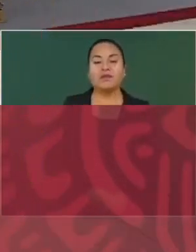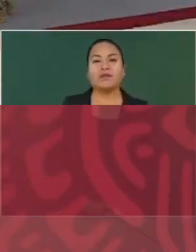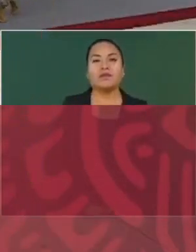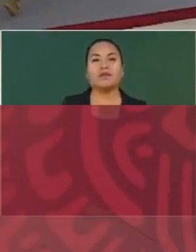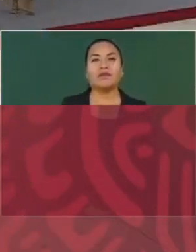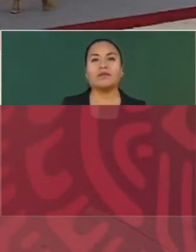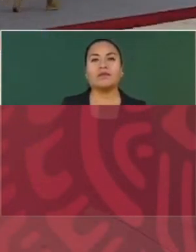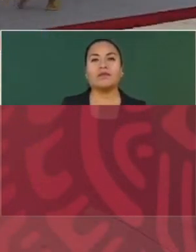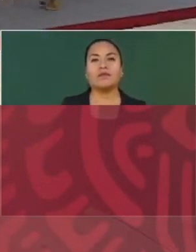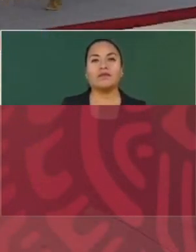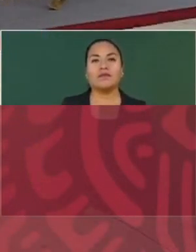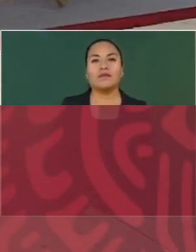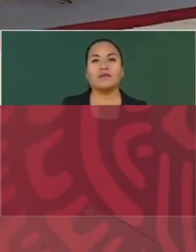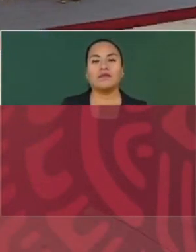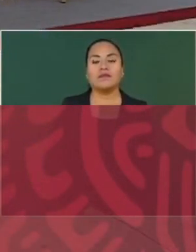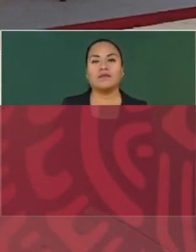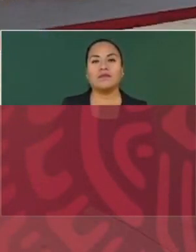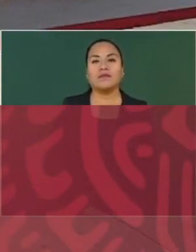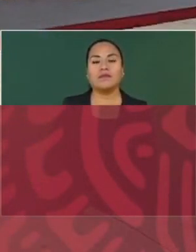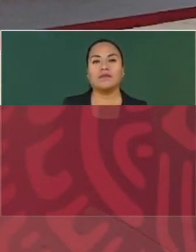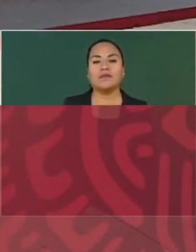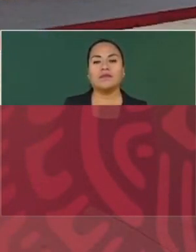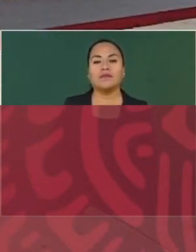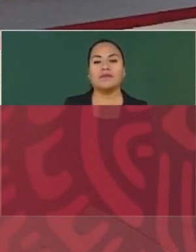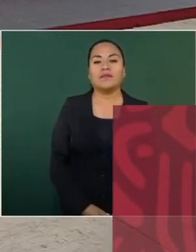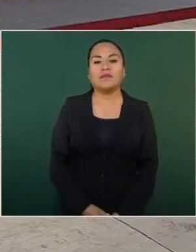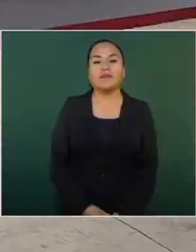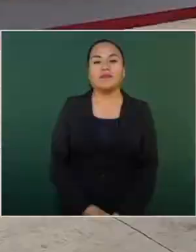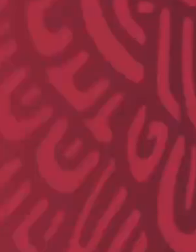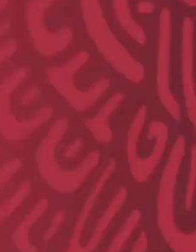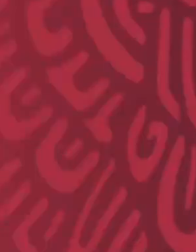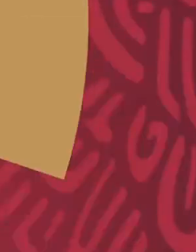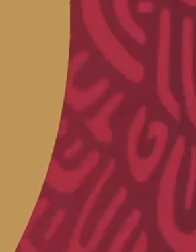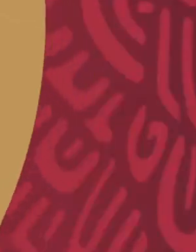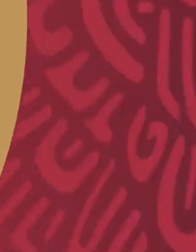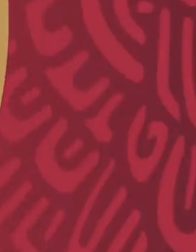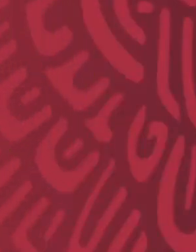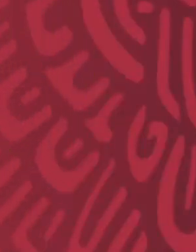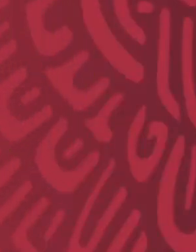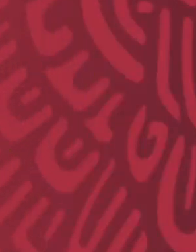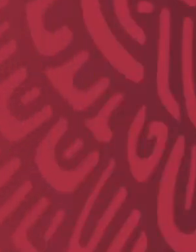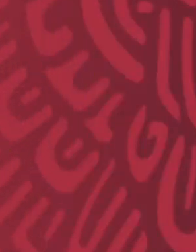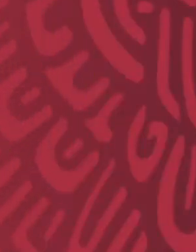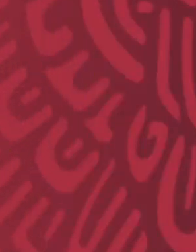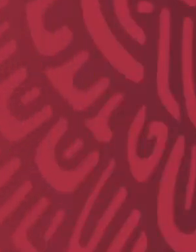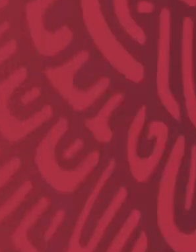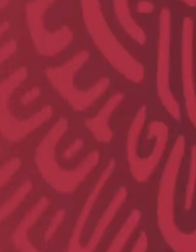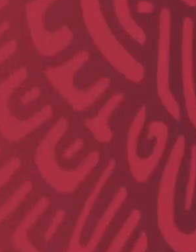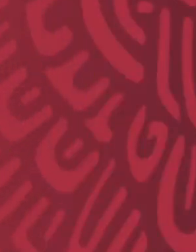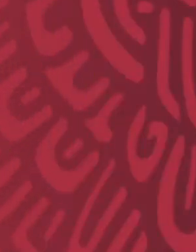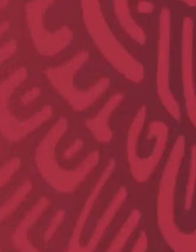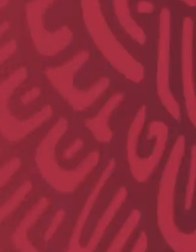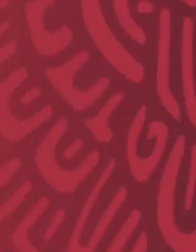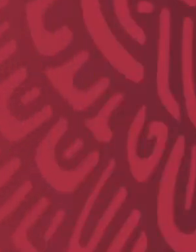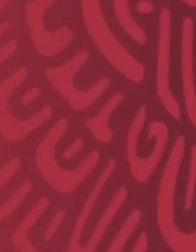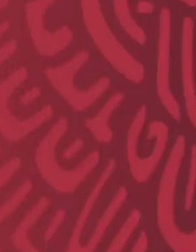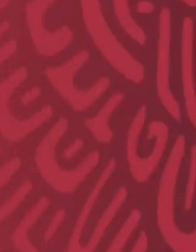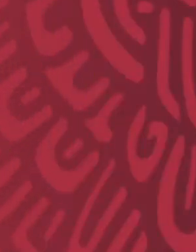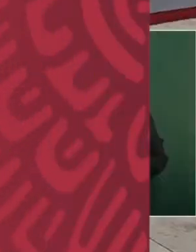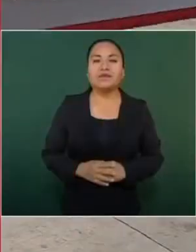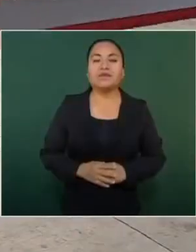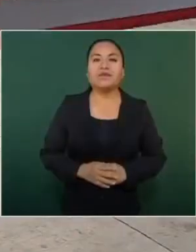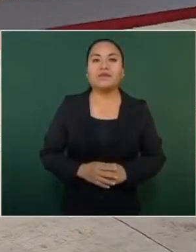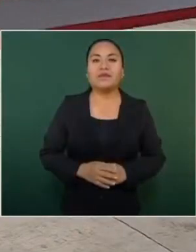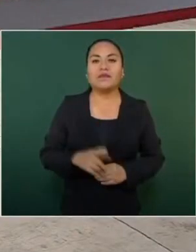director general del Corredor Interoceánico, Raimundo Morales, explicó a detalle el proyecto global que recorre el Istmo de Tehuantepec.